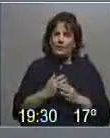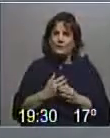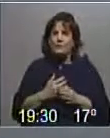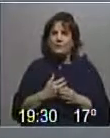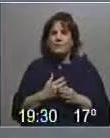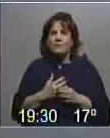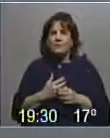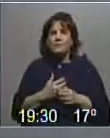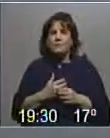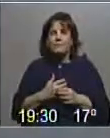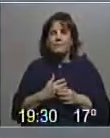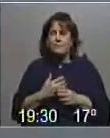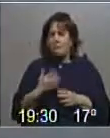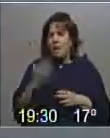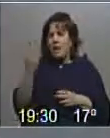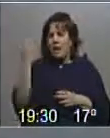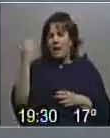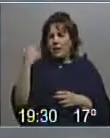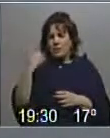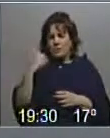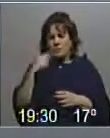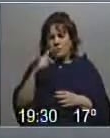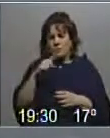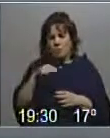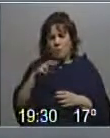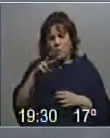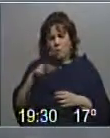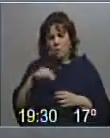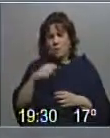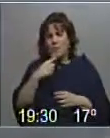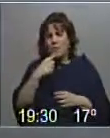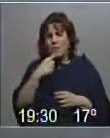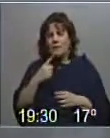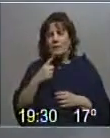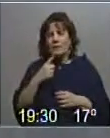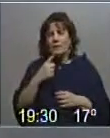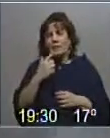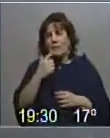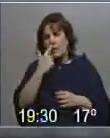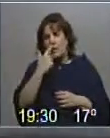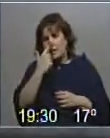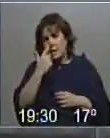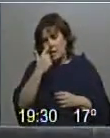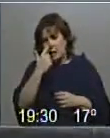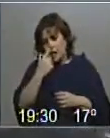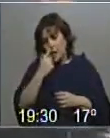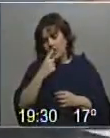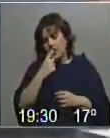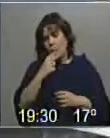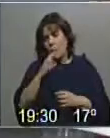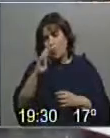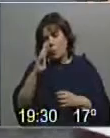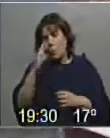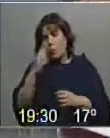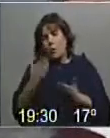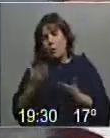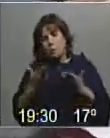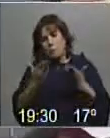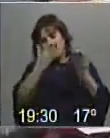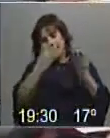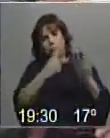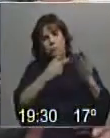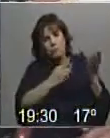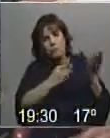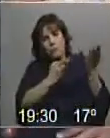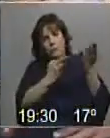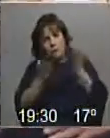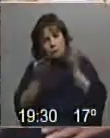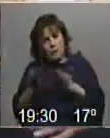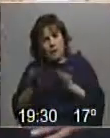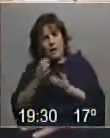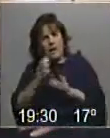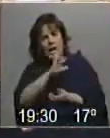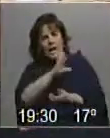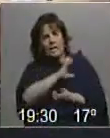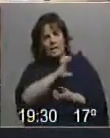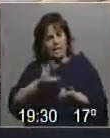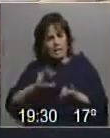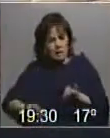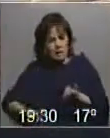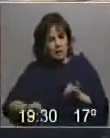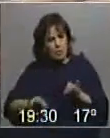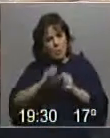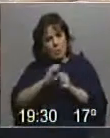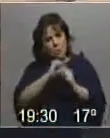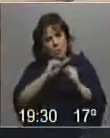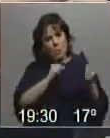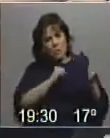Hace un par de meses se conoció que del interés y del ofrecimiento también de parte de Uruguay que vengan refugiados de El Salvador acá.